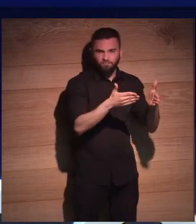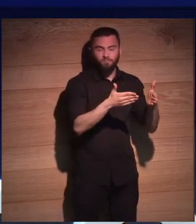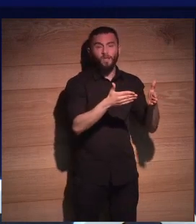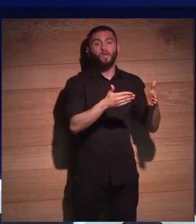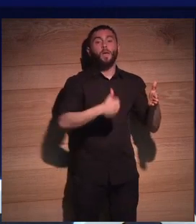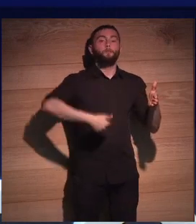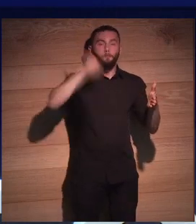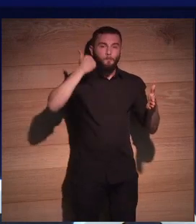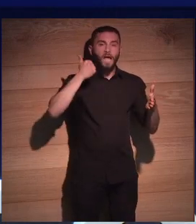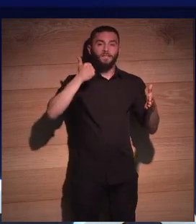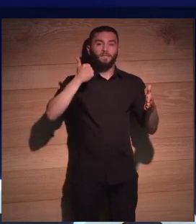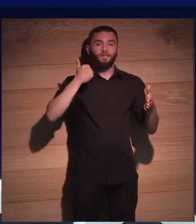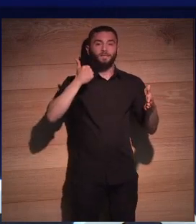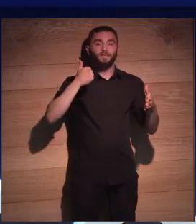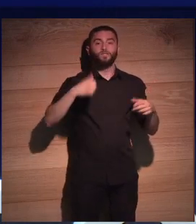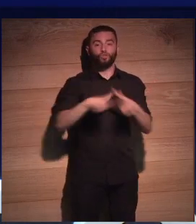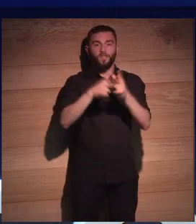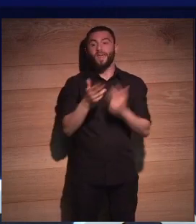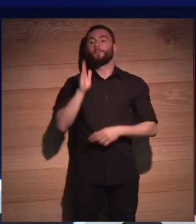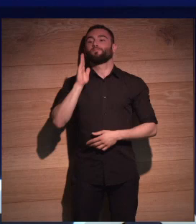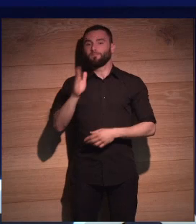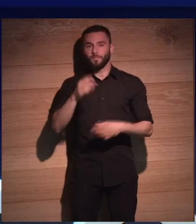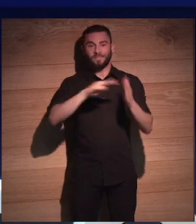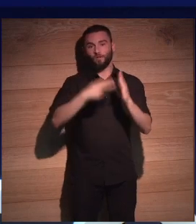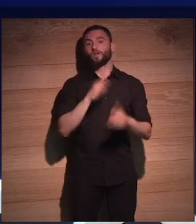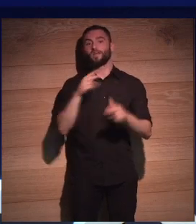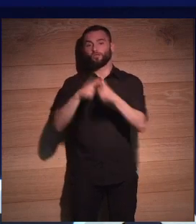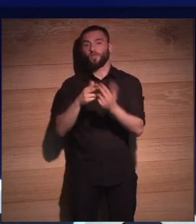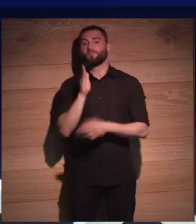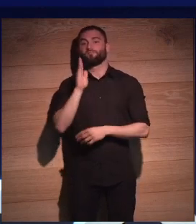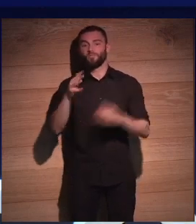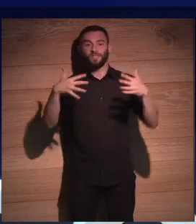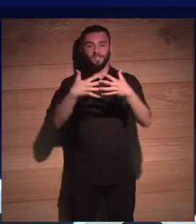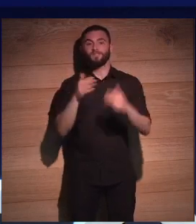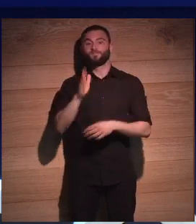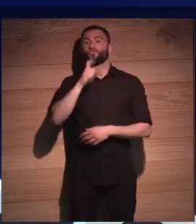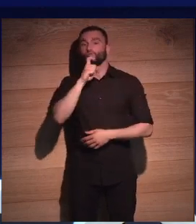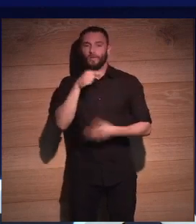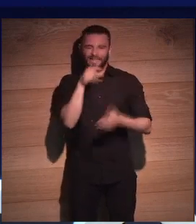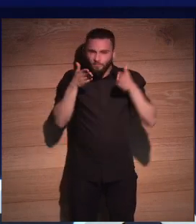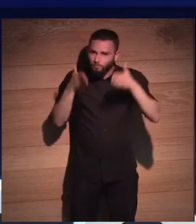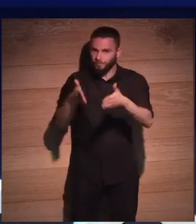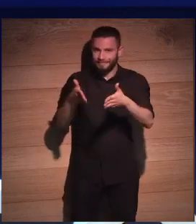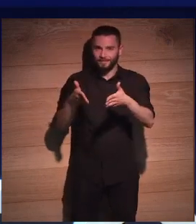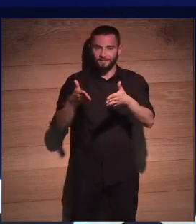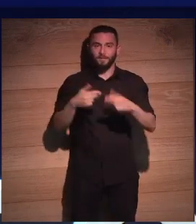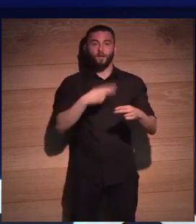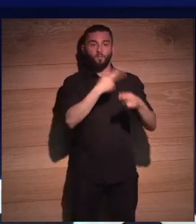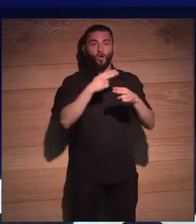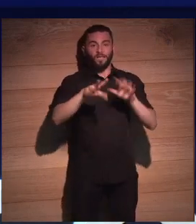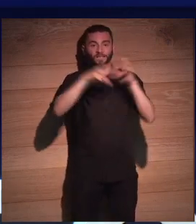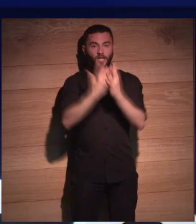la parte que influye más en el impacto social de Internet como la conocemos. Trabajamos mucho a nivel de políticas